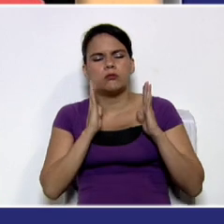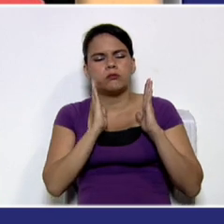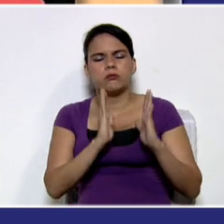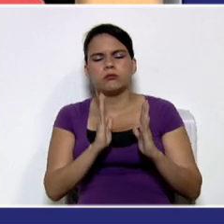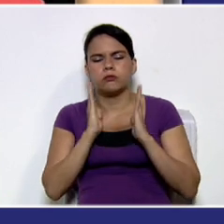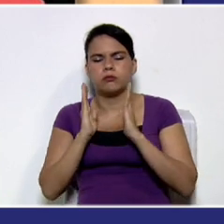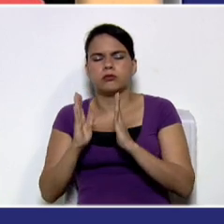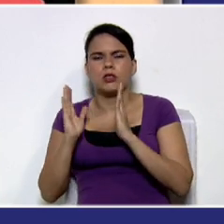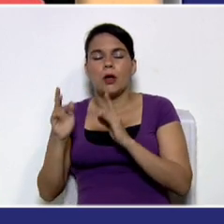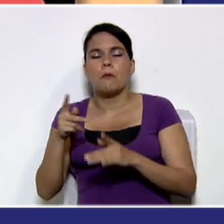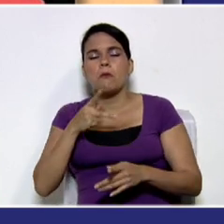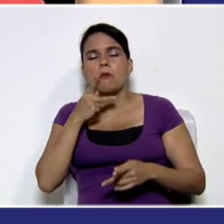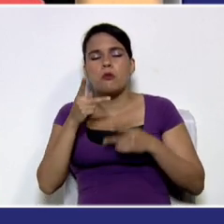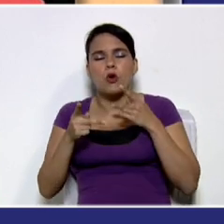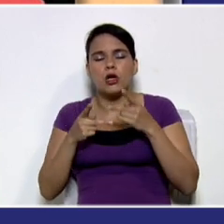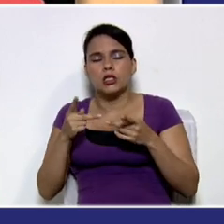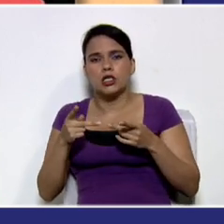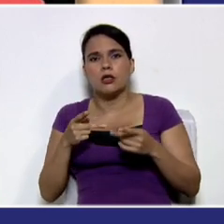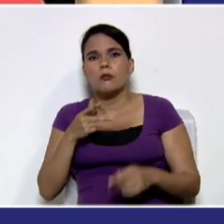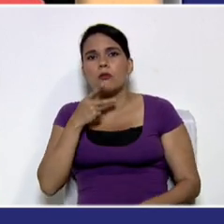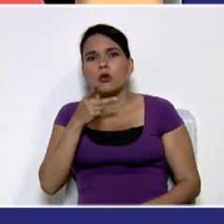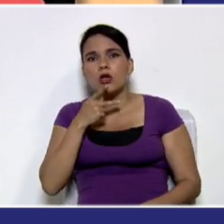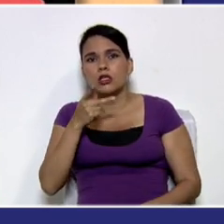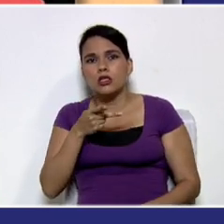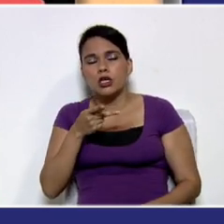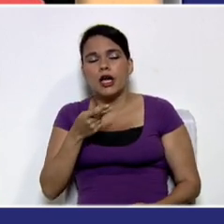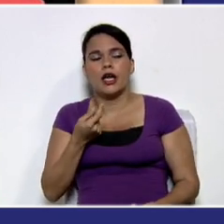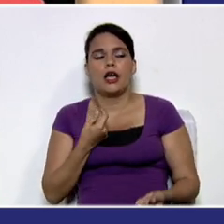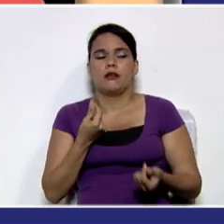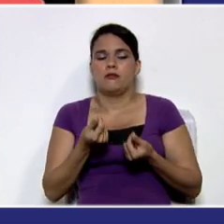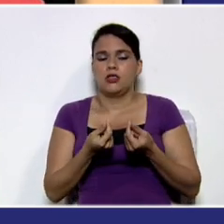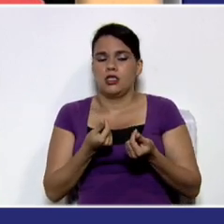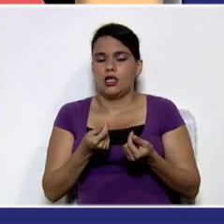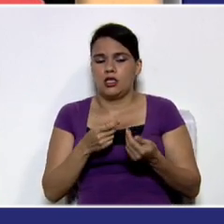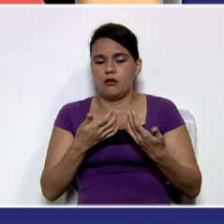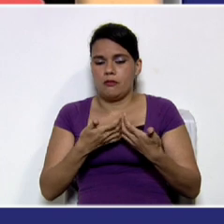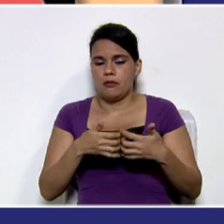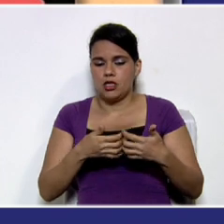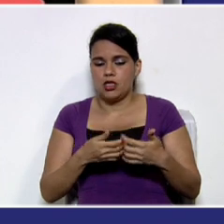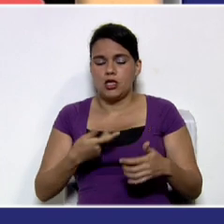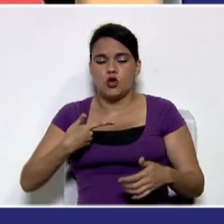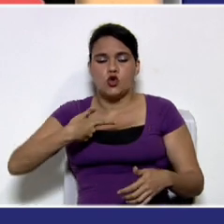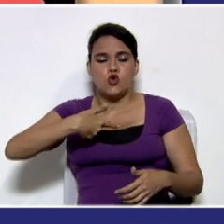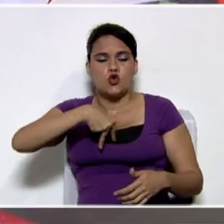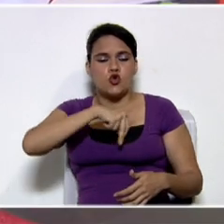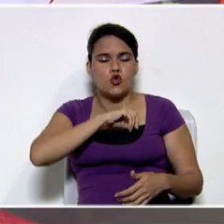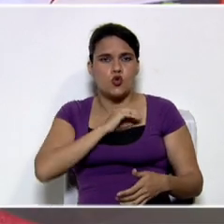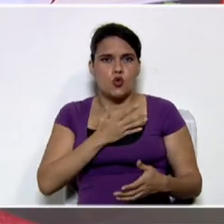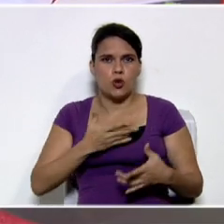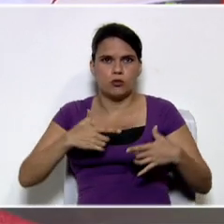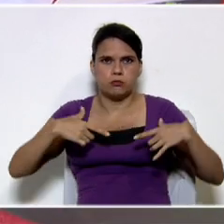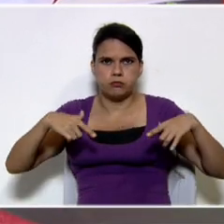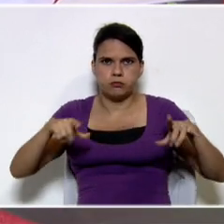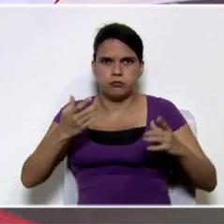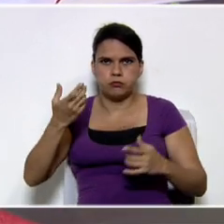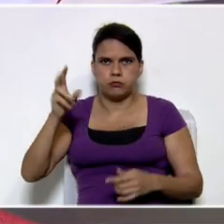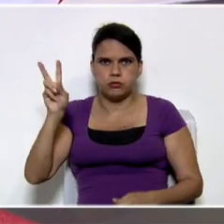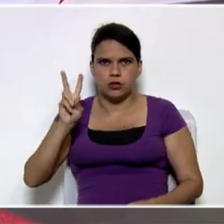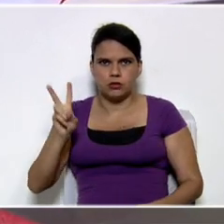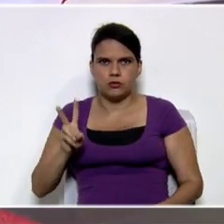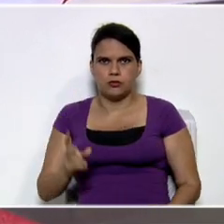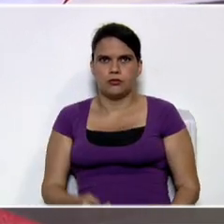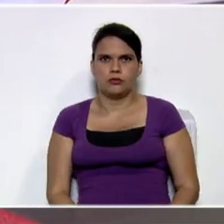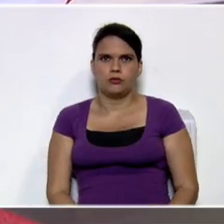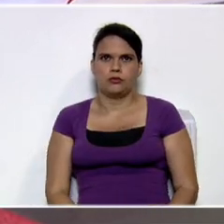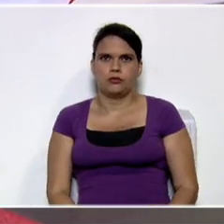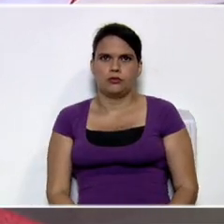organizada política administrativamente nuestro territorio nacional, y es acerca de estas regiones, 9 regiones, que